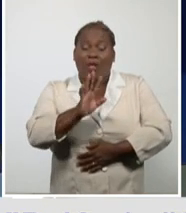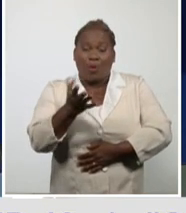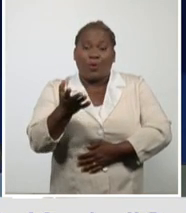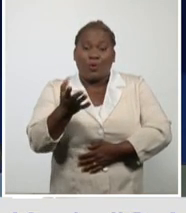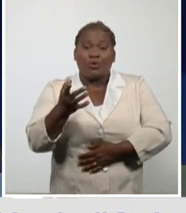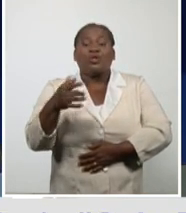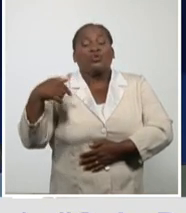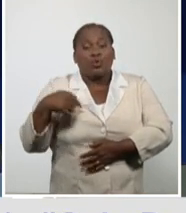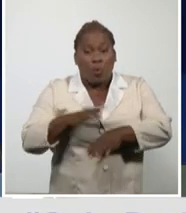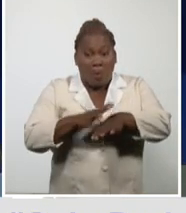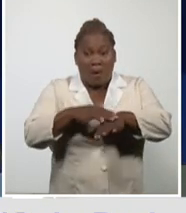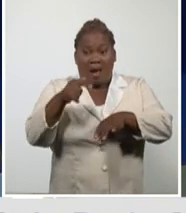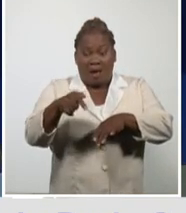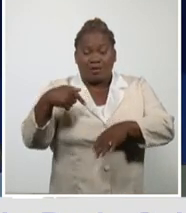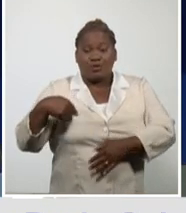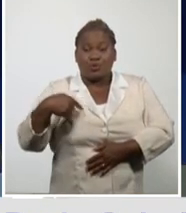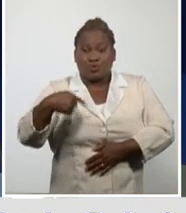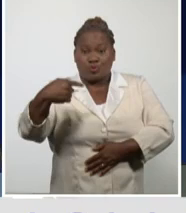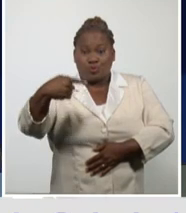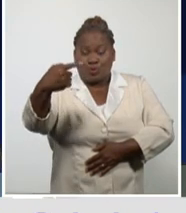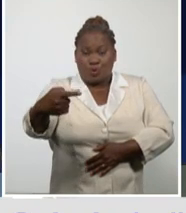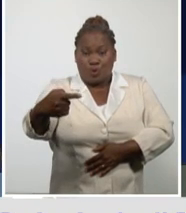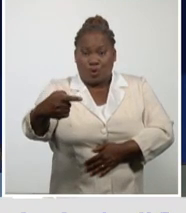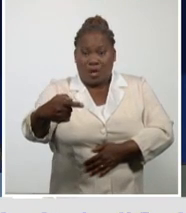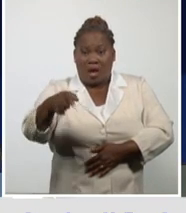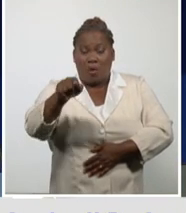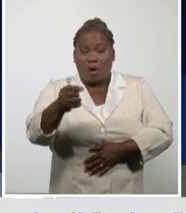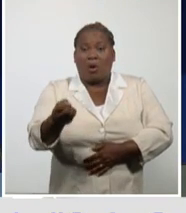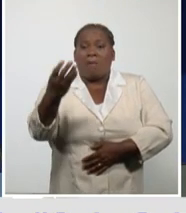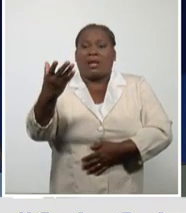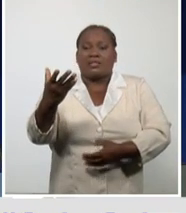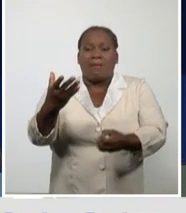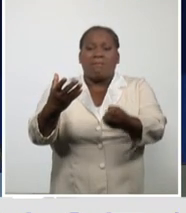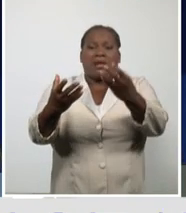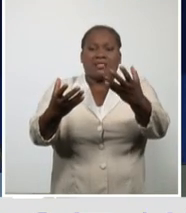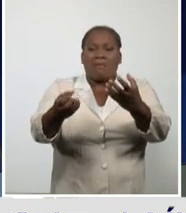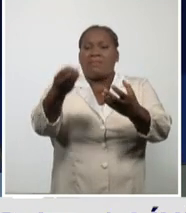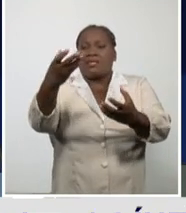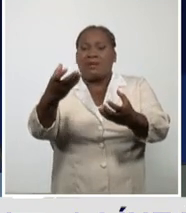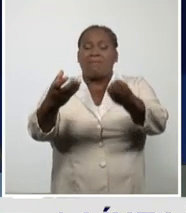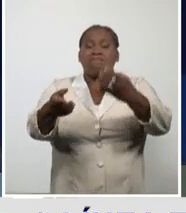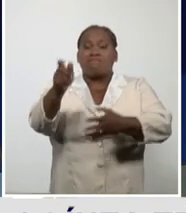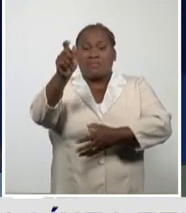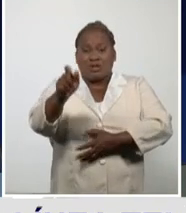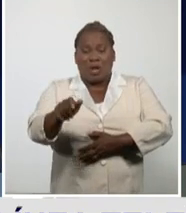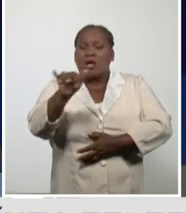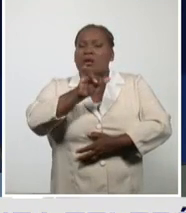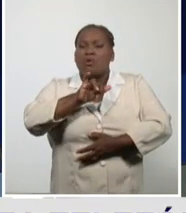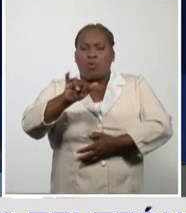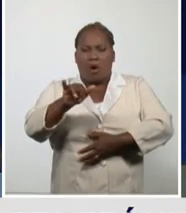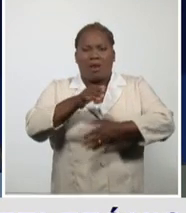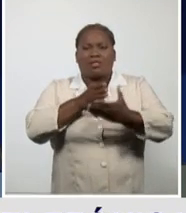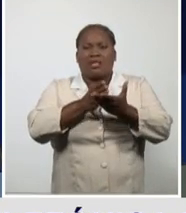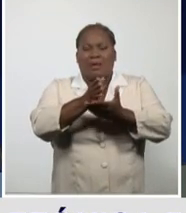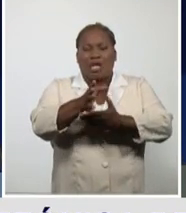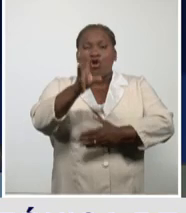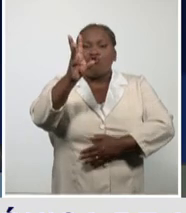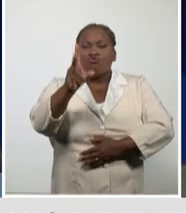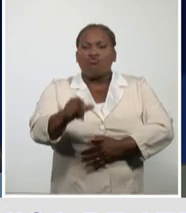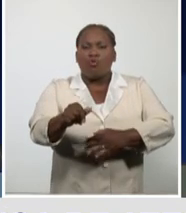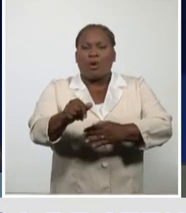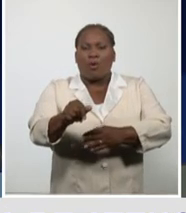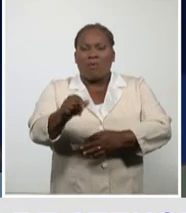diariamente, en la medida que van apareciendo casos confirmados, pues también se mantiene el número de